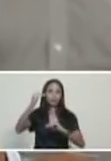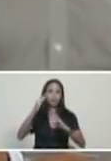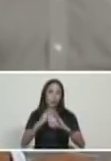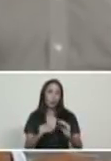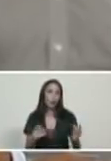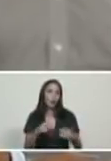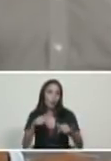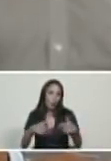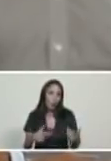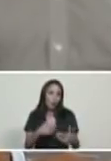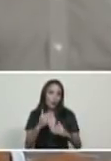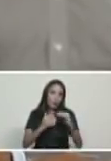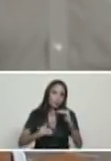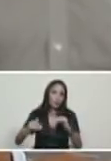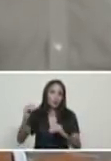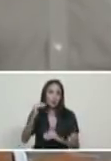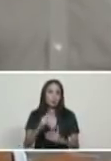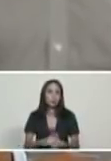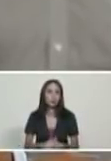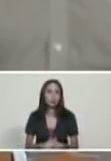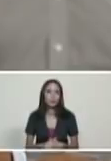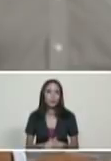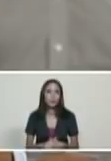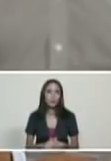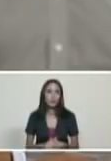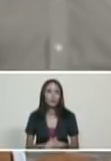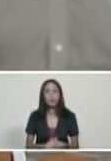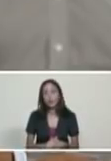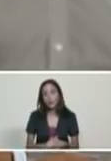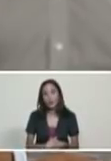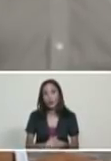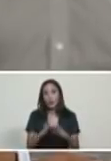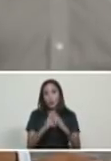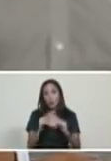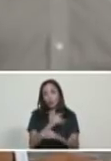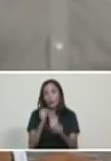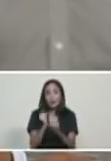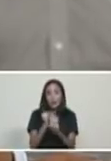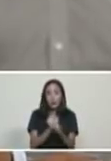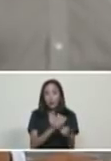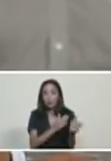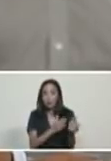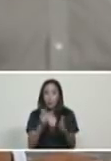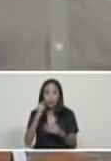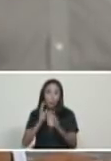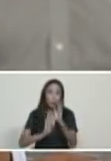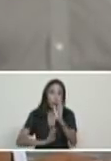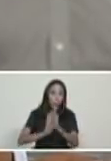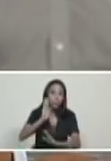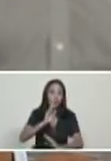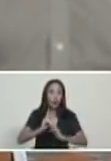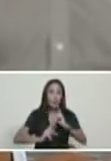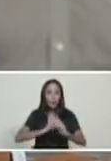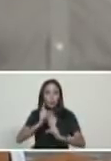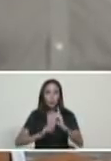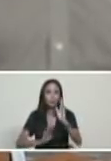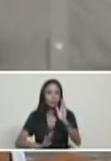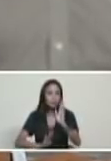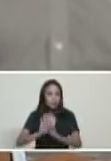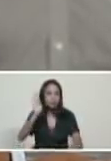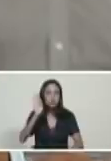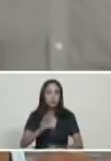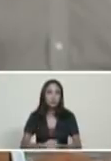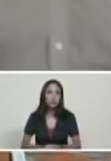tenemos capacidad de poner en puertos internacionales. Por lo tanto, parte de la agenda de trabajo es incrementar los volúmenes de producción. Ahí